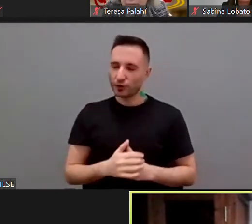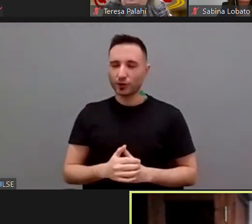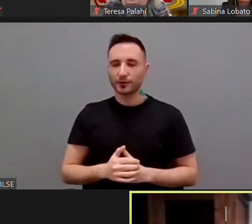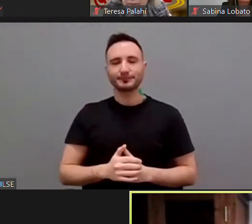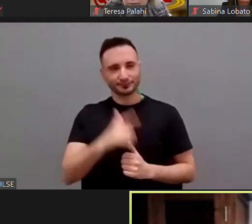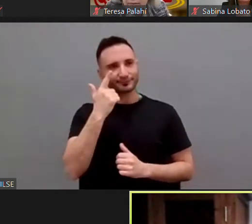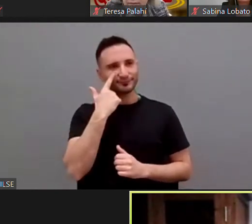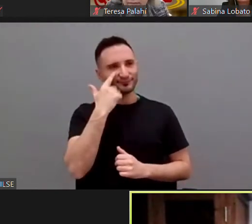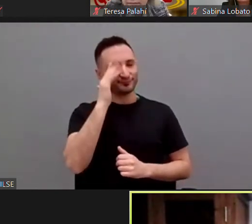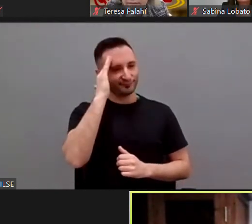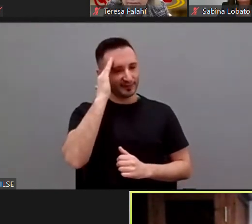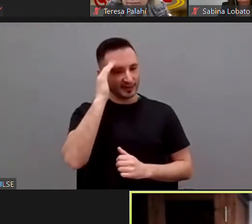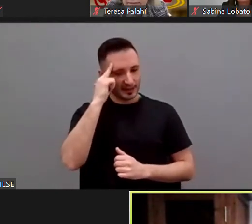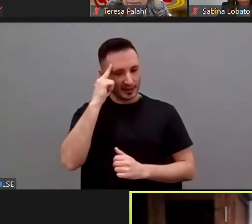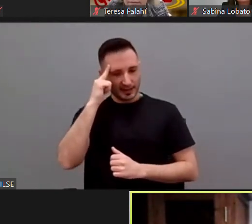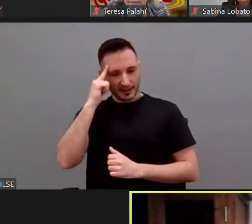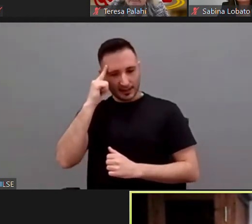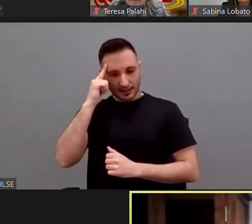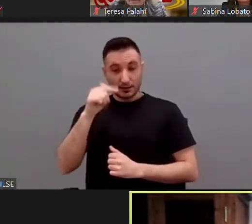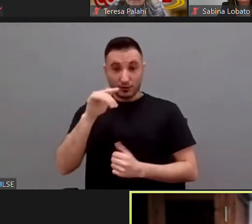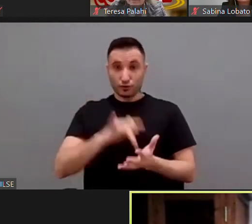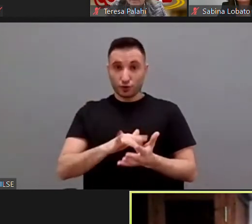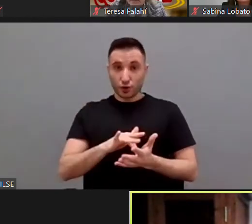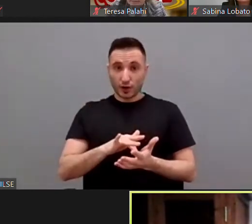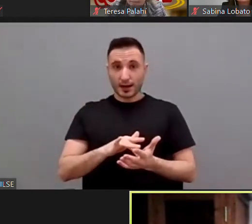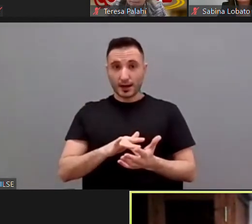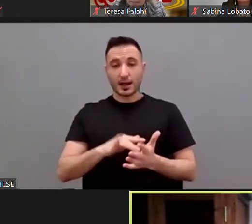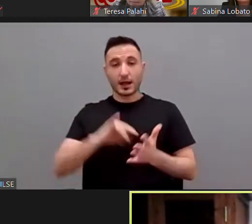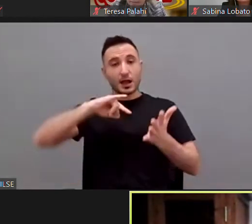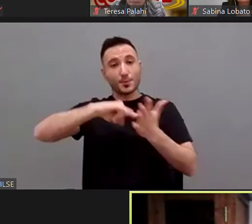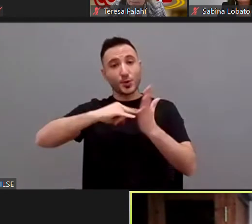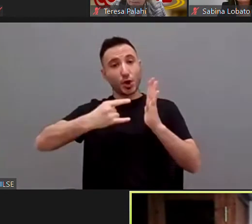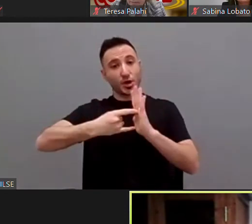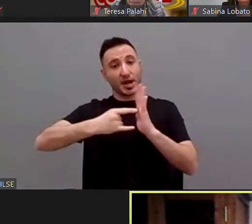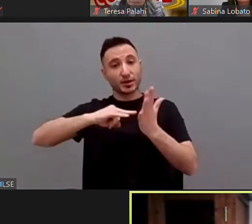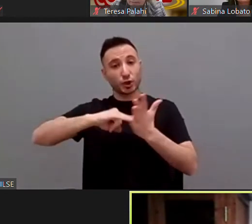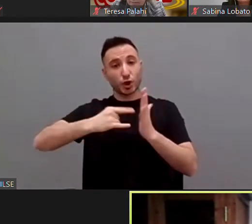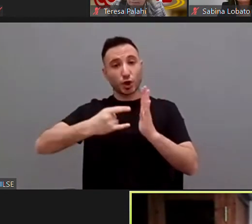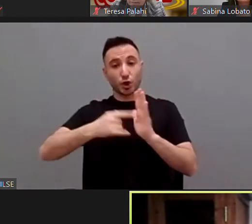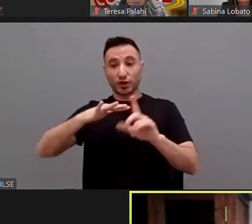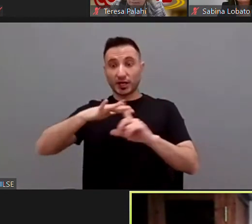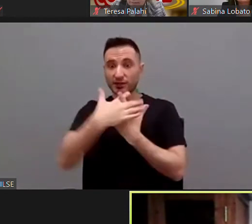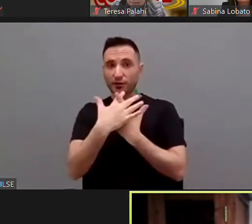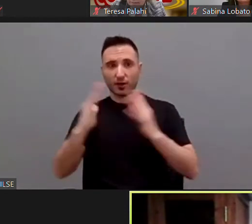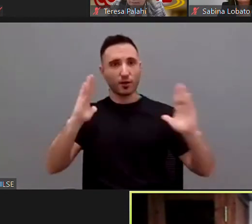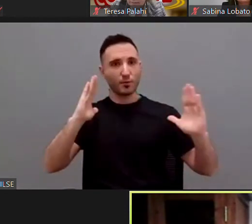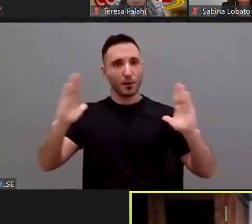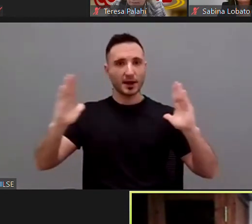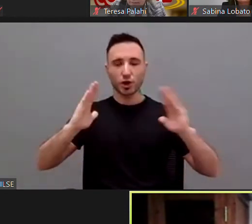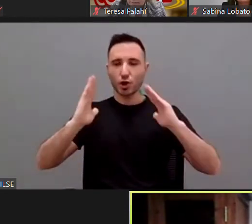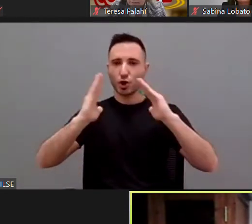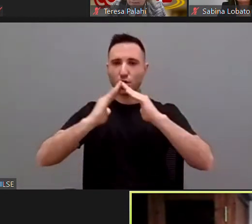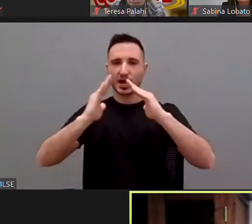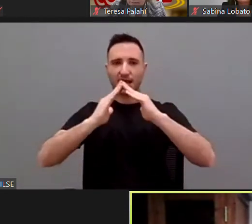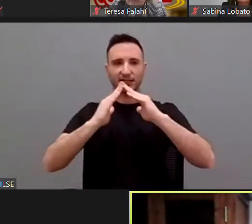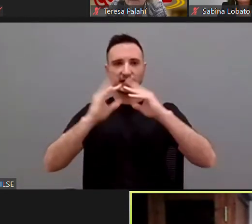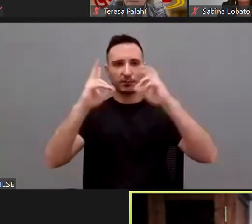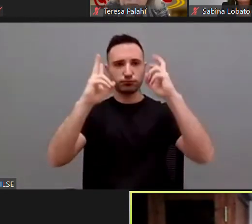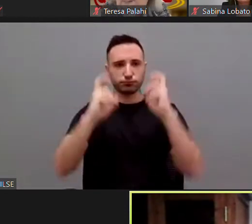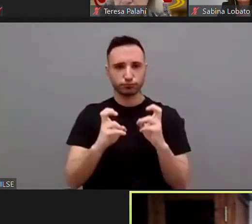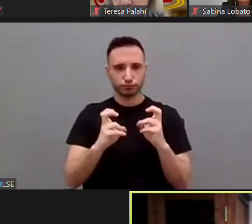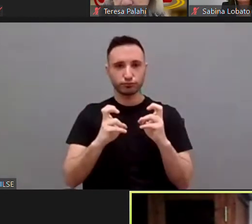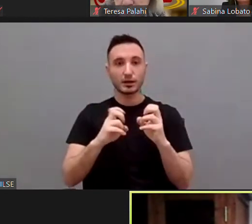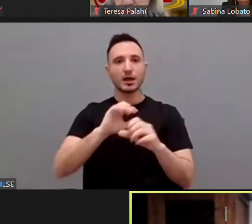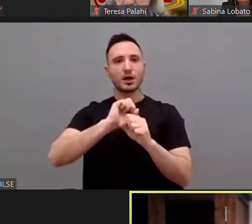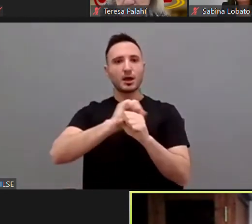lógicamente, incluso antes, con el anteproyecto, cuando estábamos en situación de pandemia, estábamos con el estado de alarma, estábamos